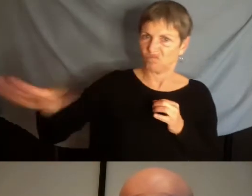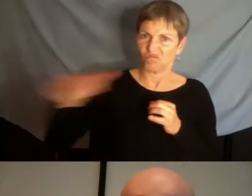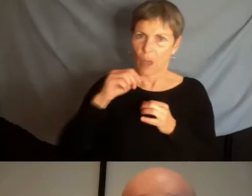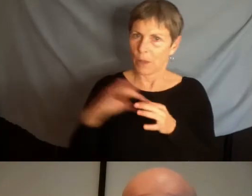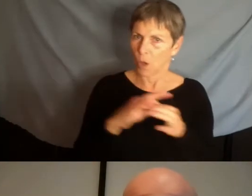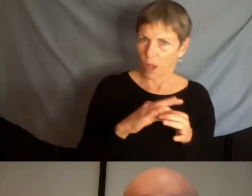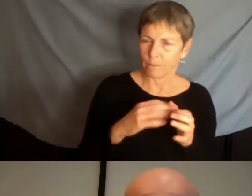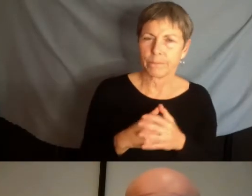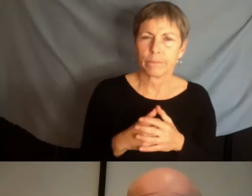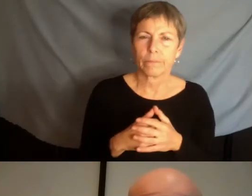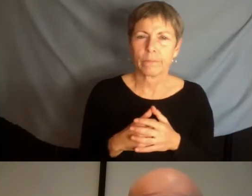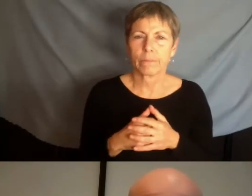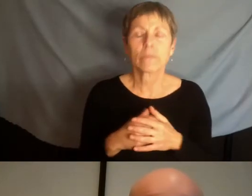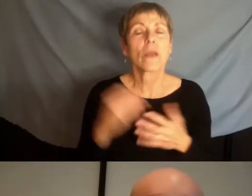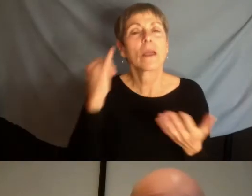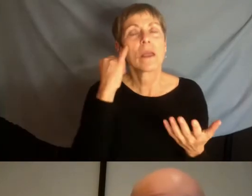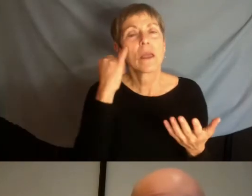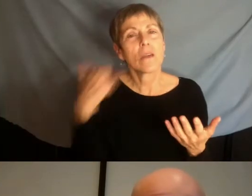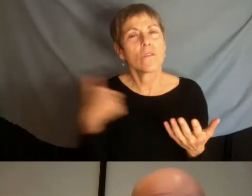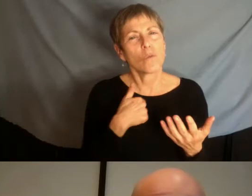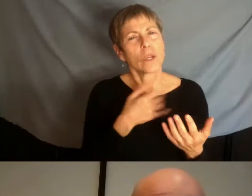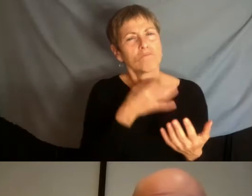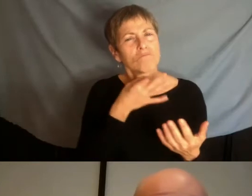quién no pertenece. Entonces, cuando